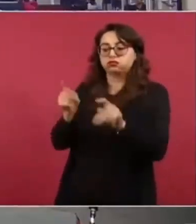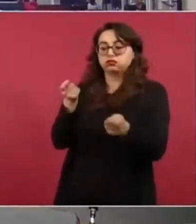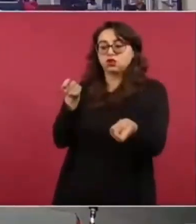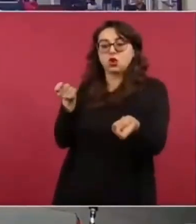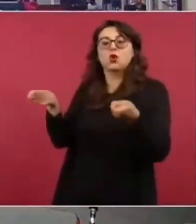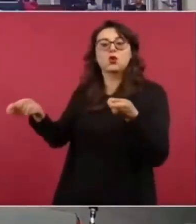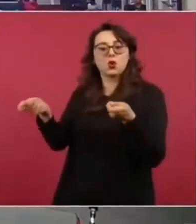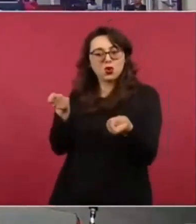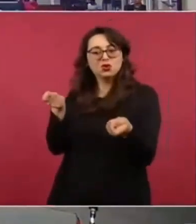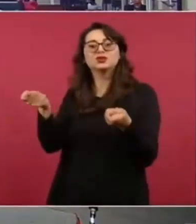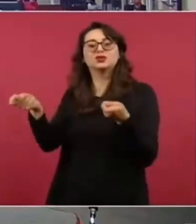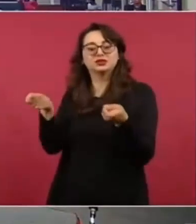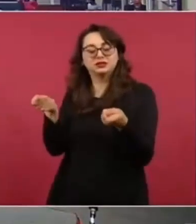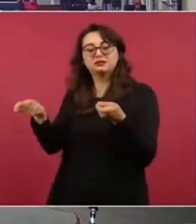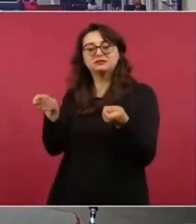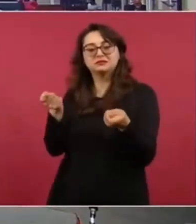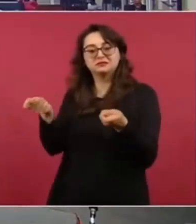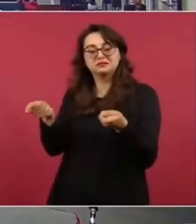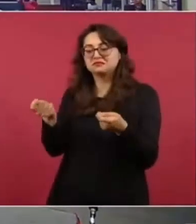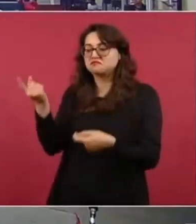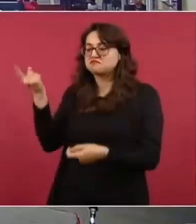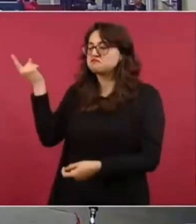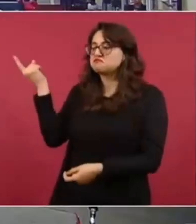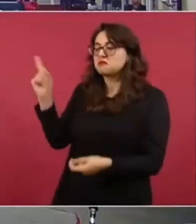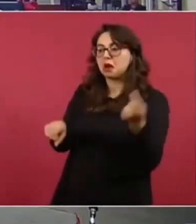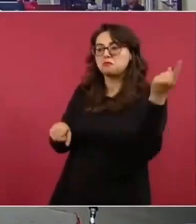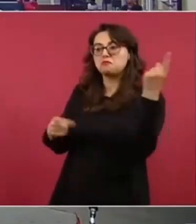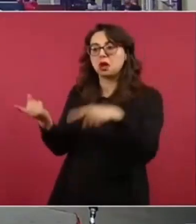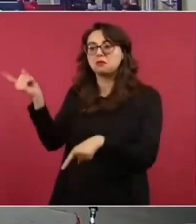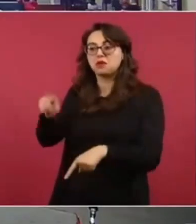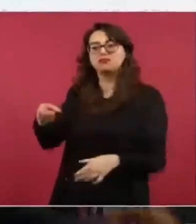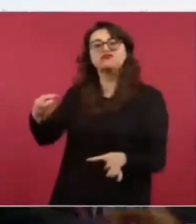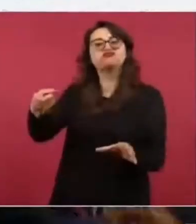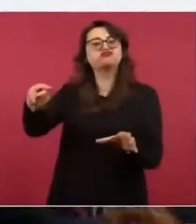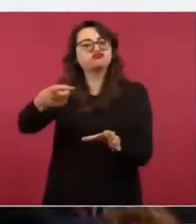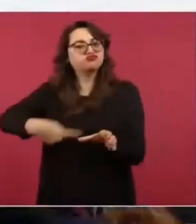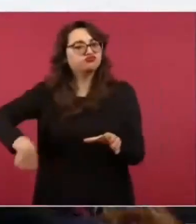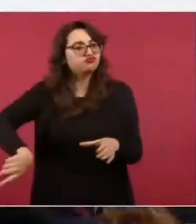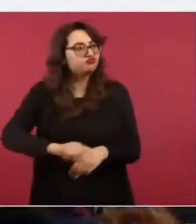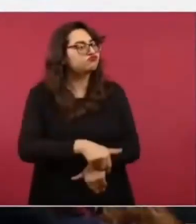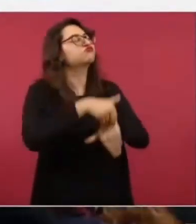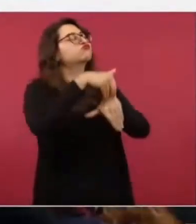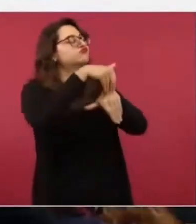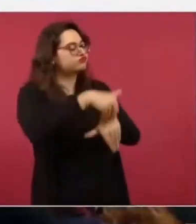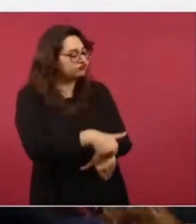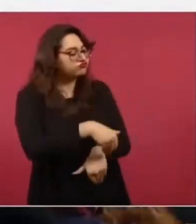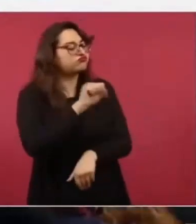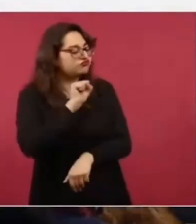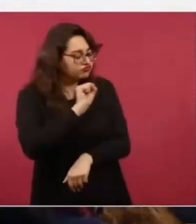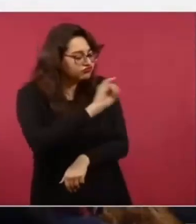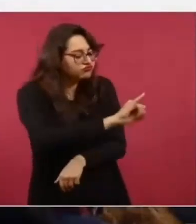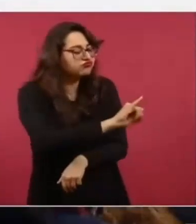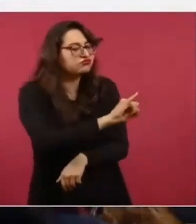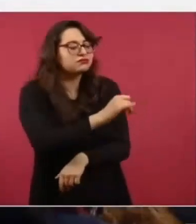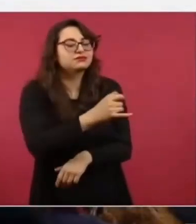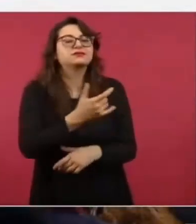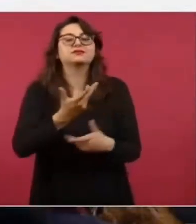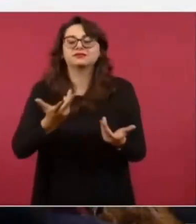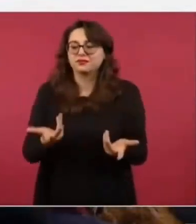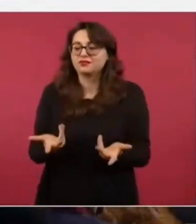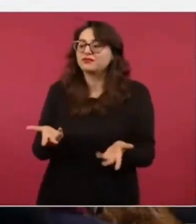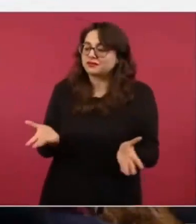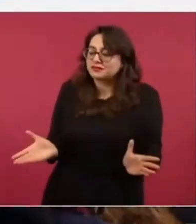Harán lo que queramos y lo harán mejor y más radicalmente